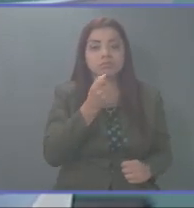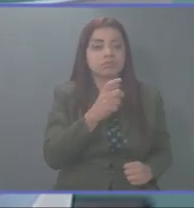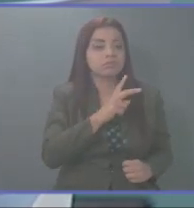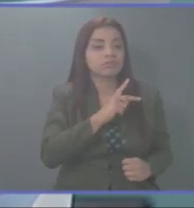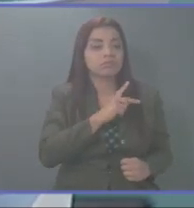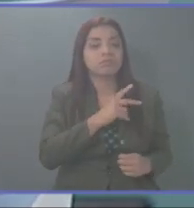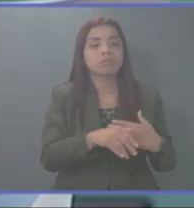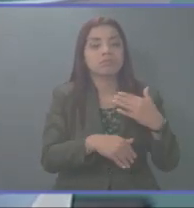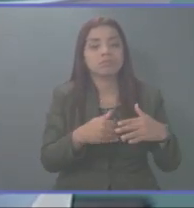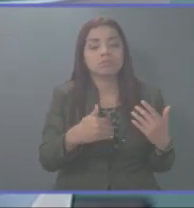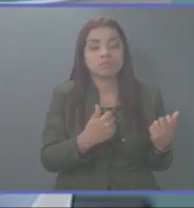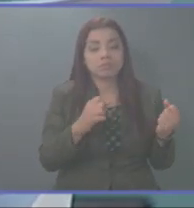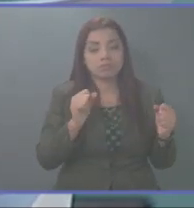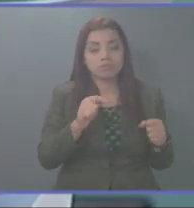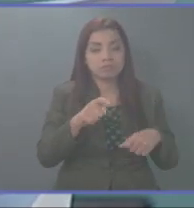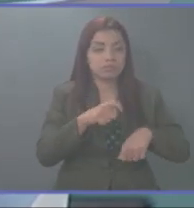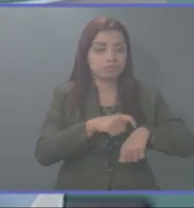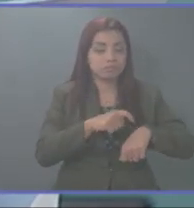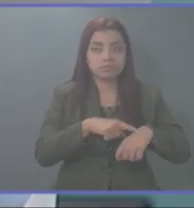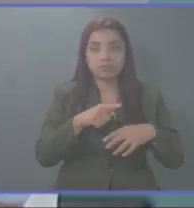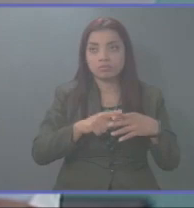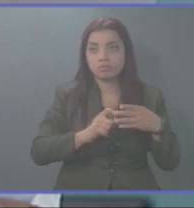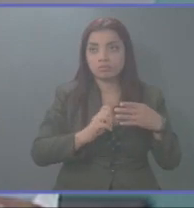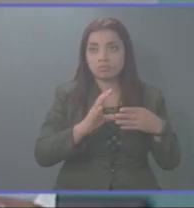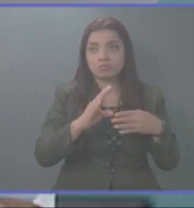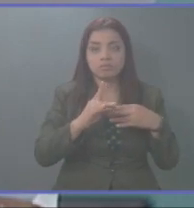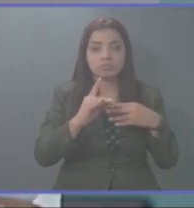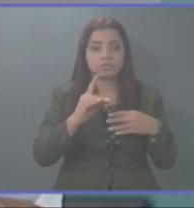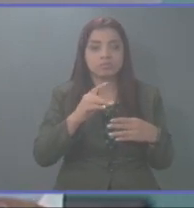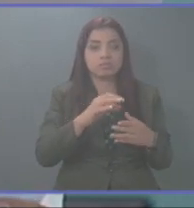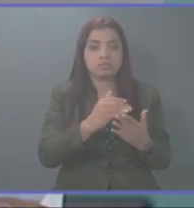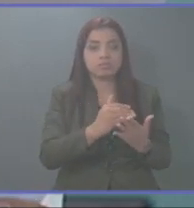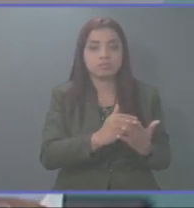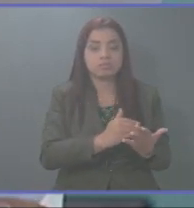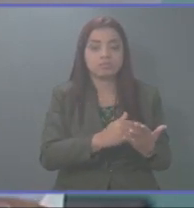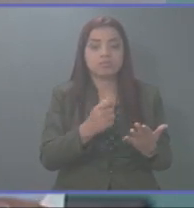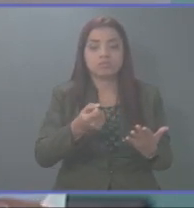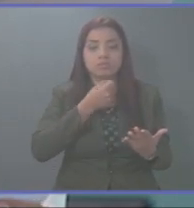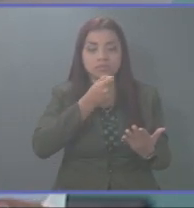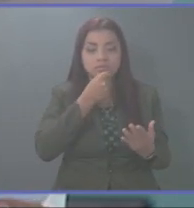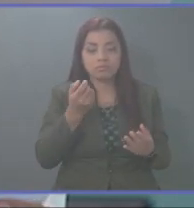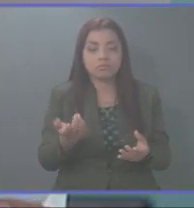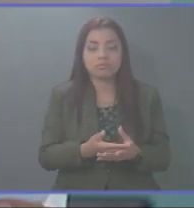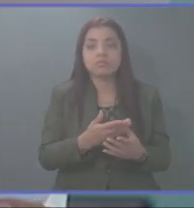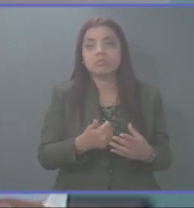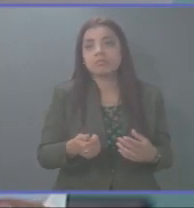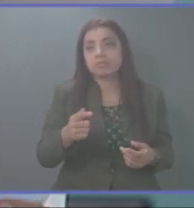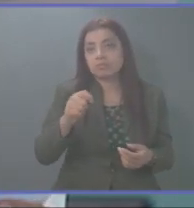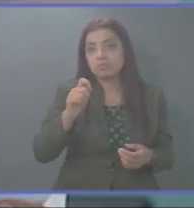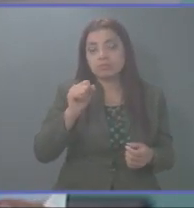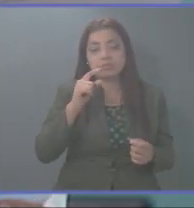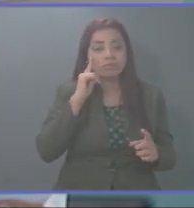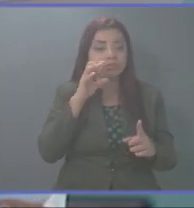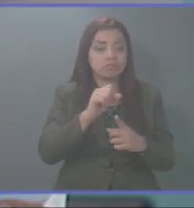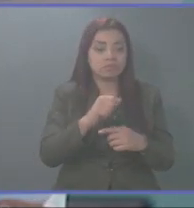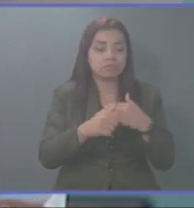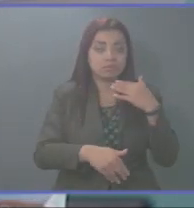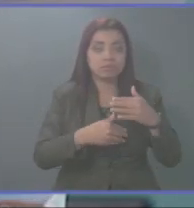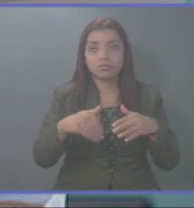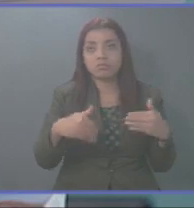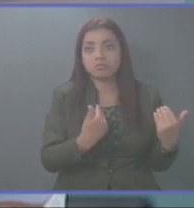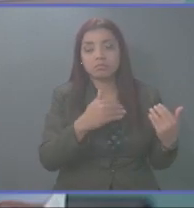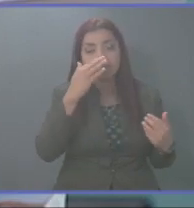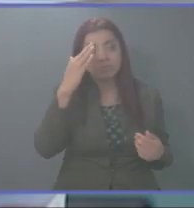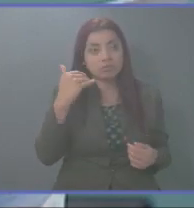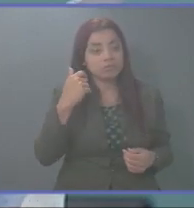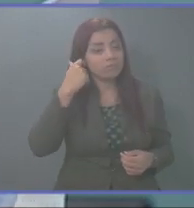requerida, creándose en ese momento un código de transacción en la base de datos del tribunal que identificará de manera única a la ciudadana